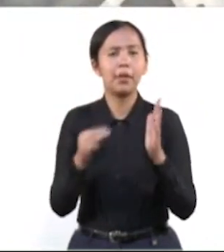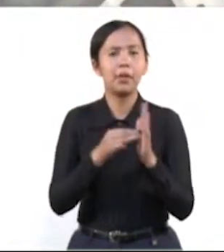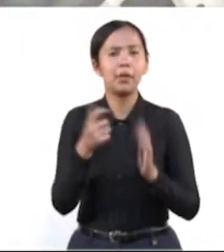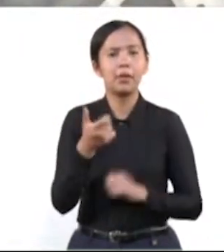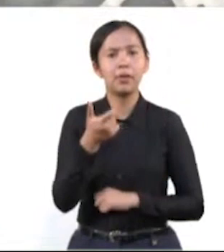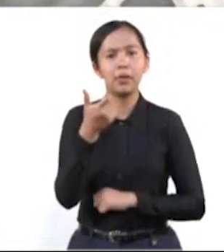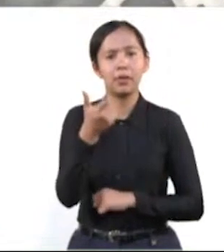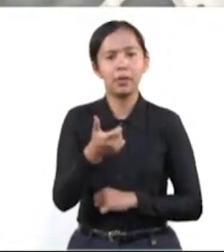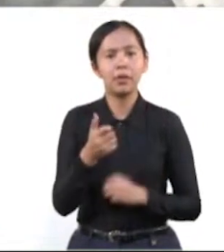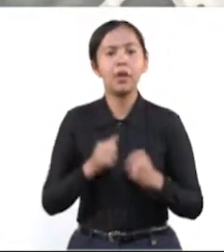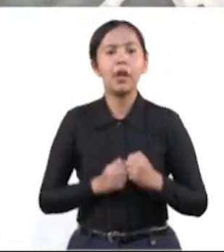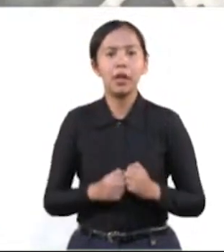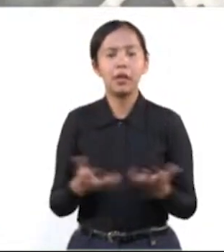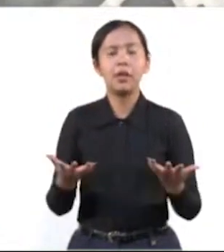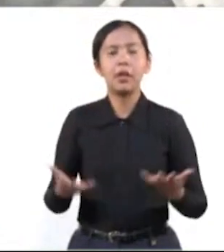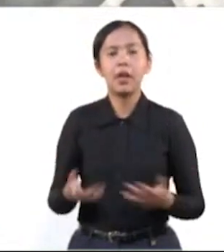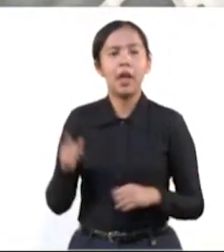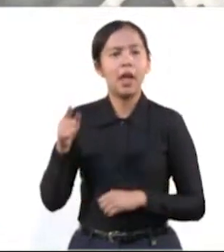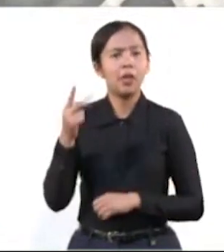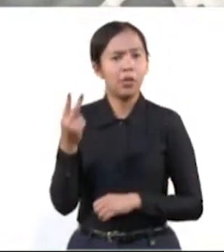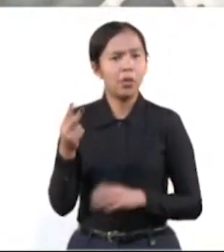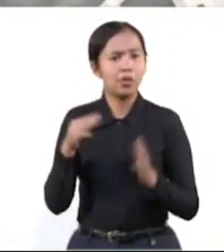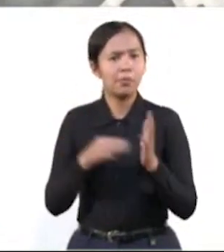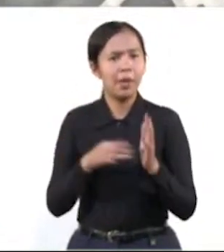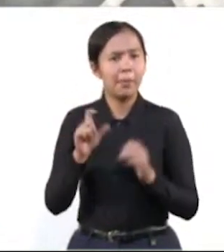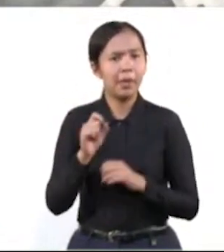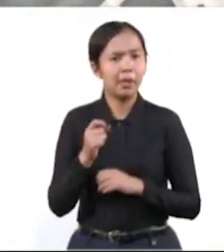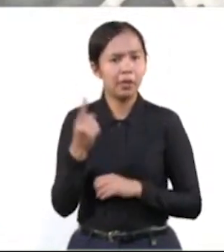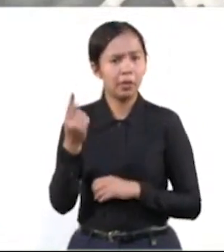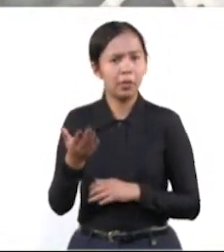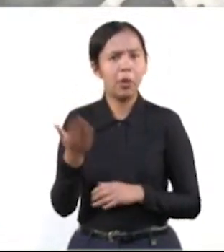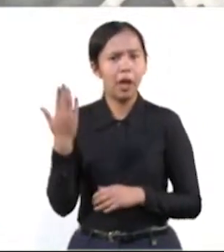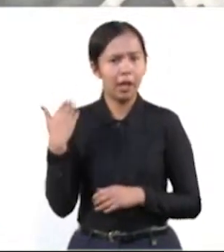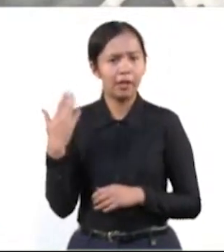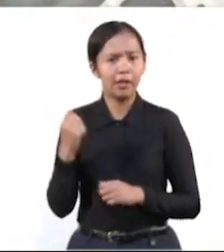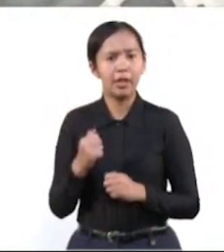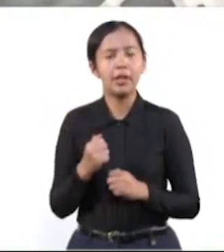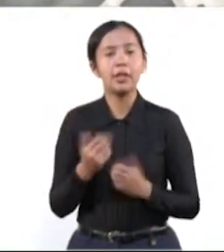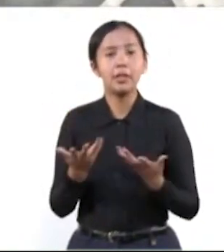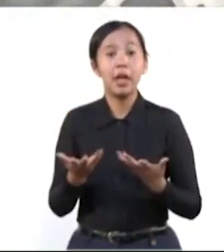con 2021, el crecimiento presupuestal es del